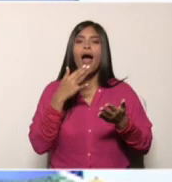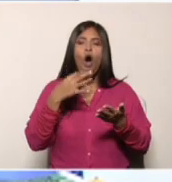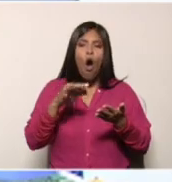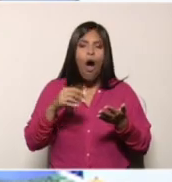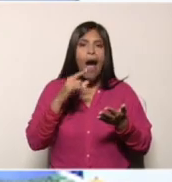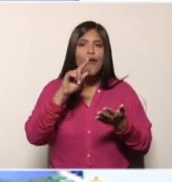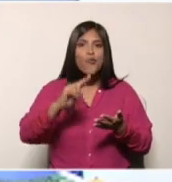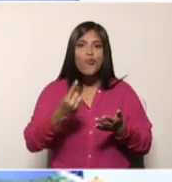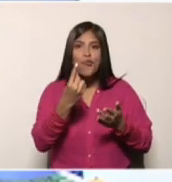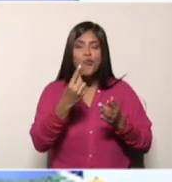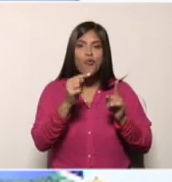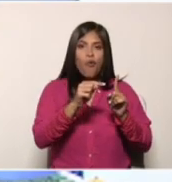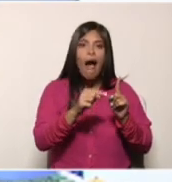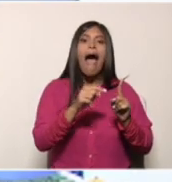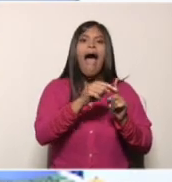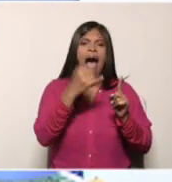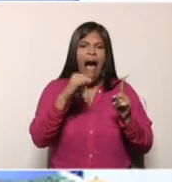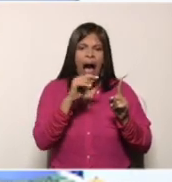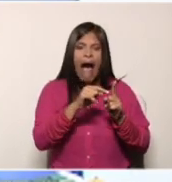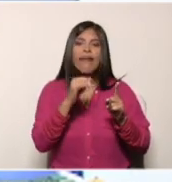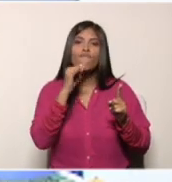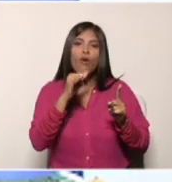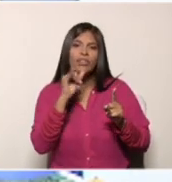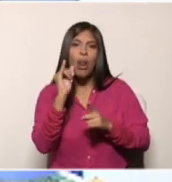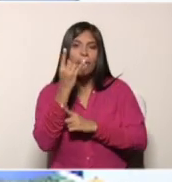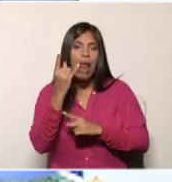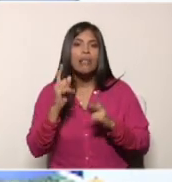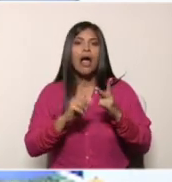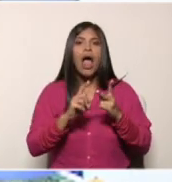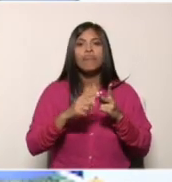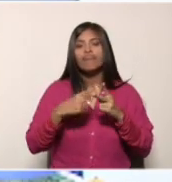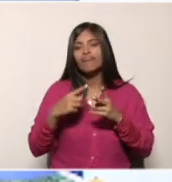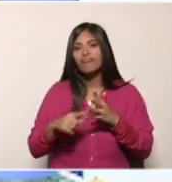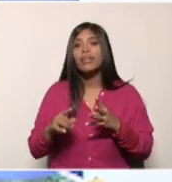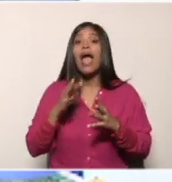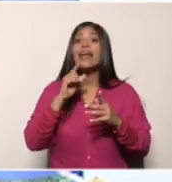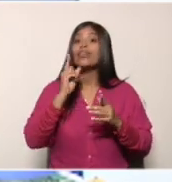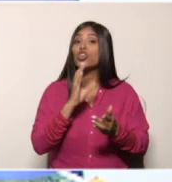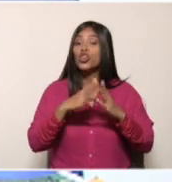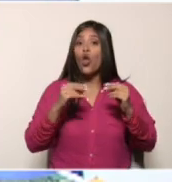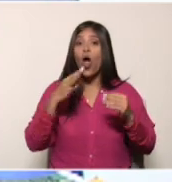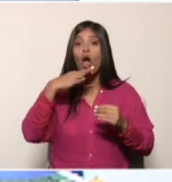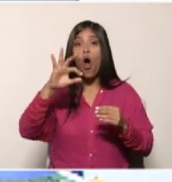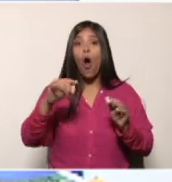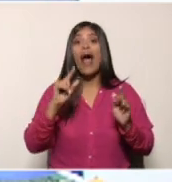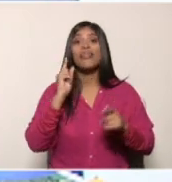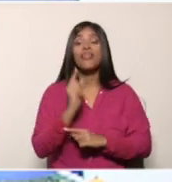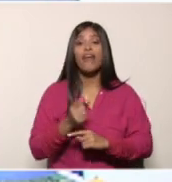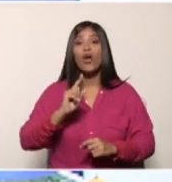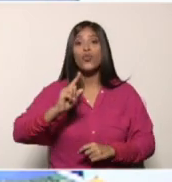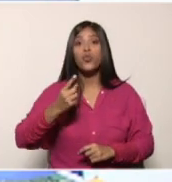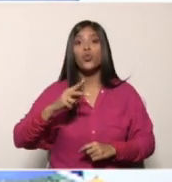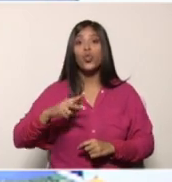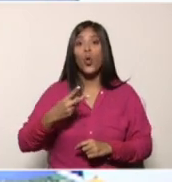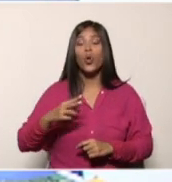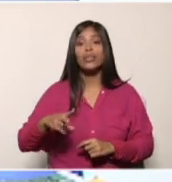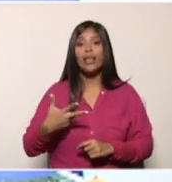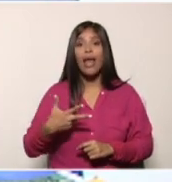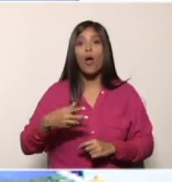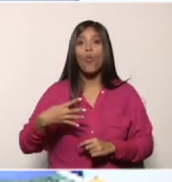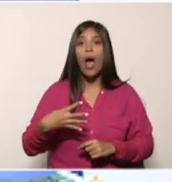entonces ustedes numeren cada una de las páginas del trabajo para realizar un buen índice. Luego del índice tenemos una